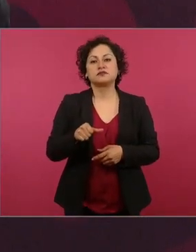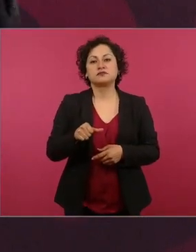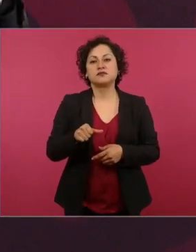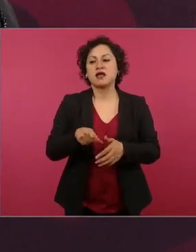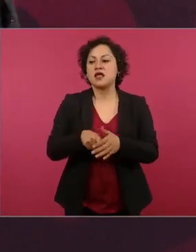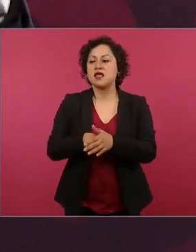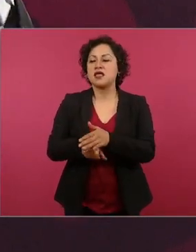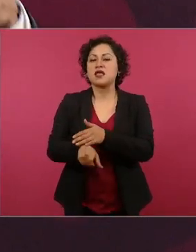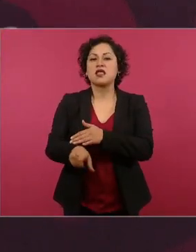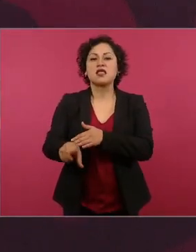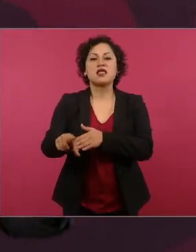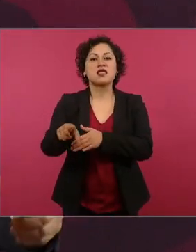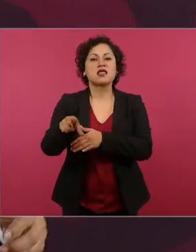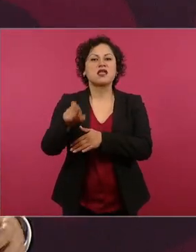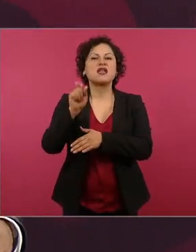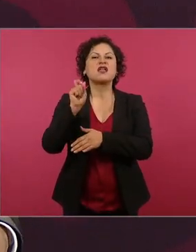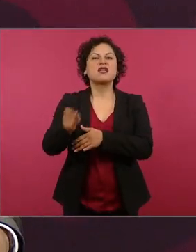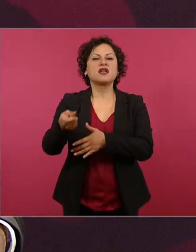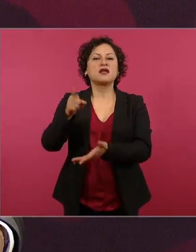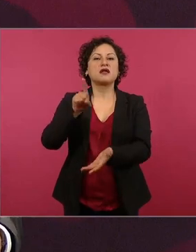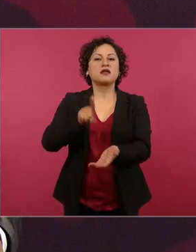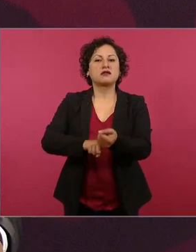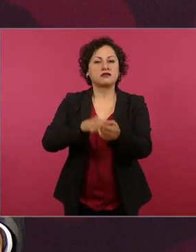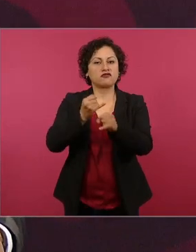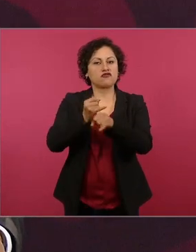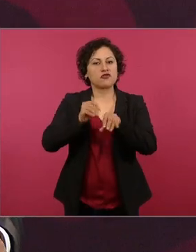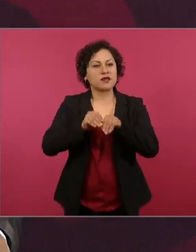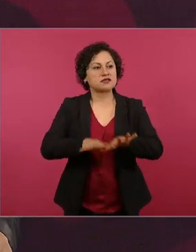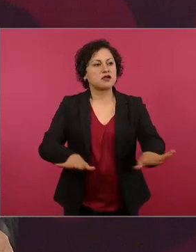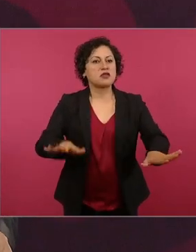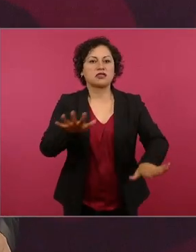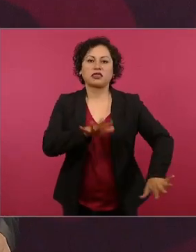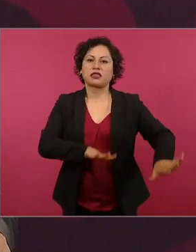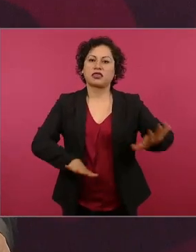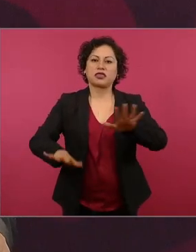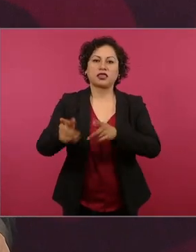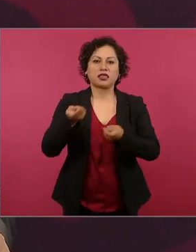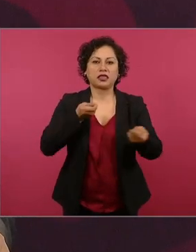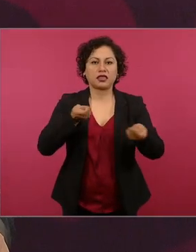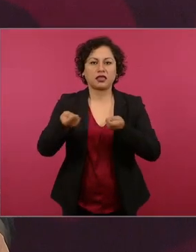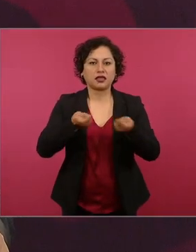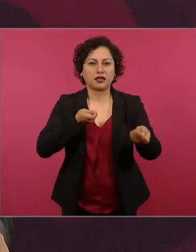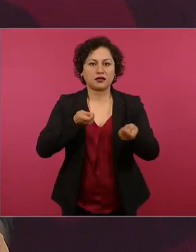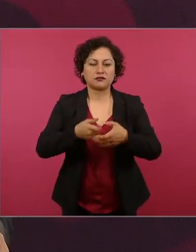en medios de manipulación.